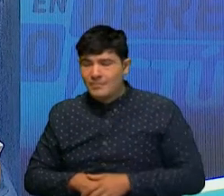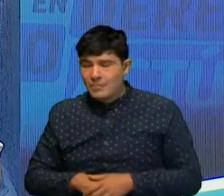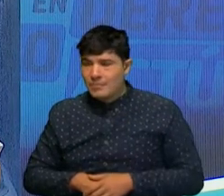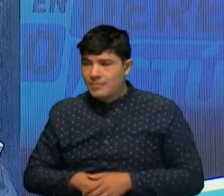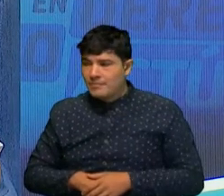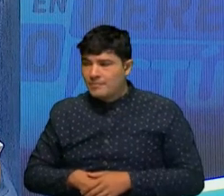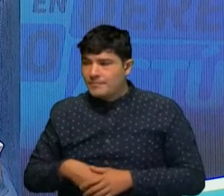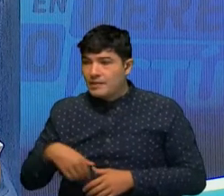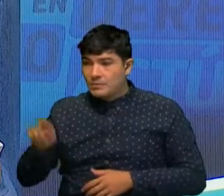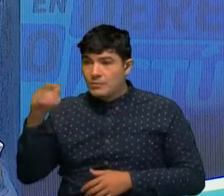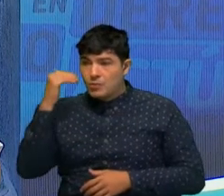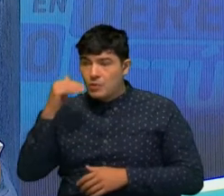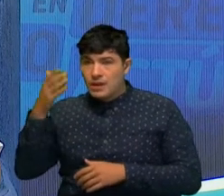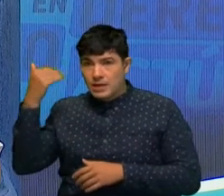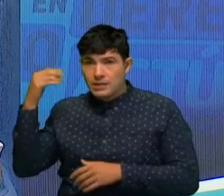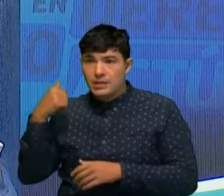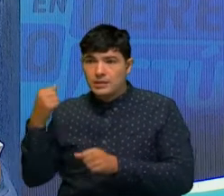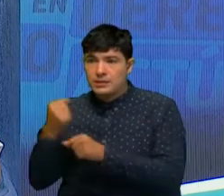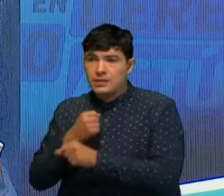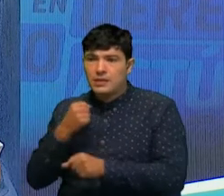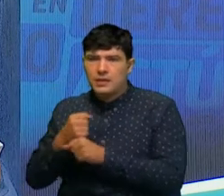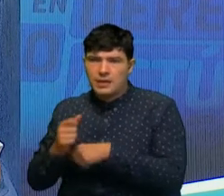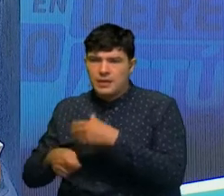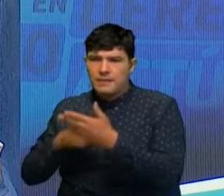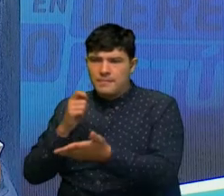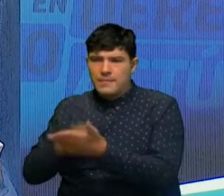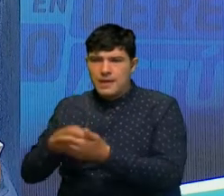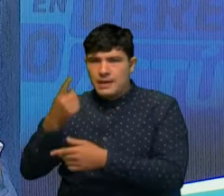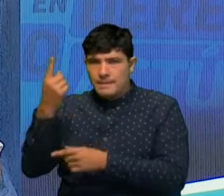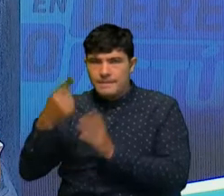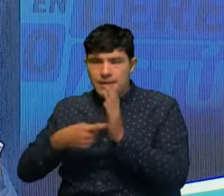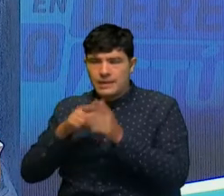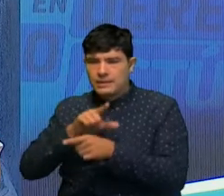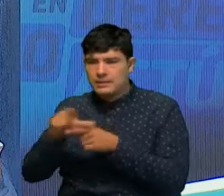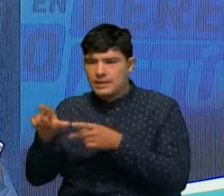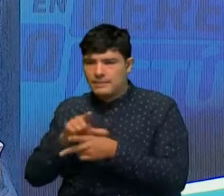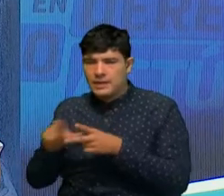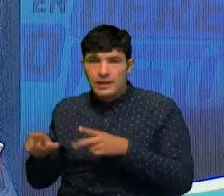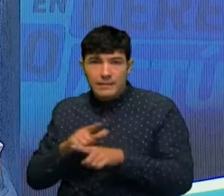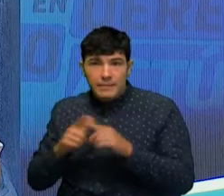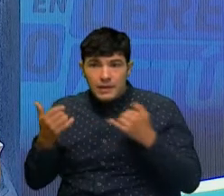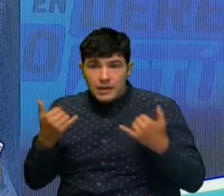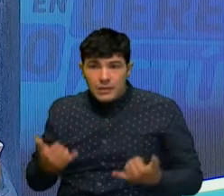trabajó y cotizó 1,000 semanas y ahora está